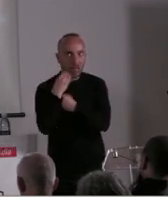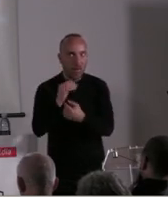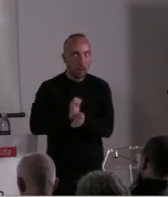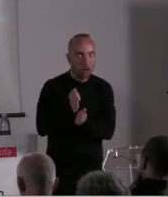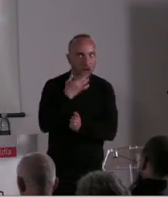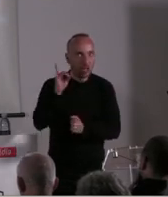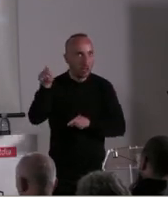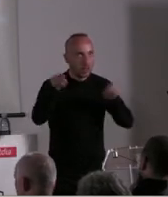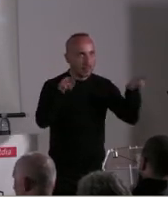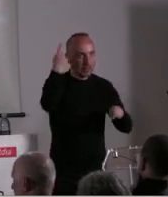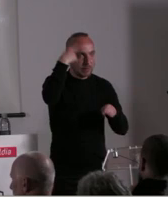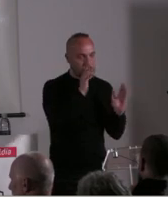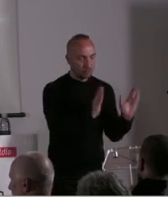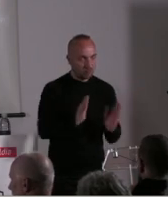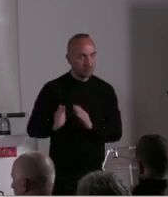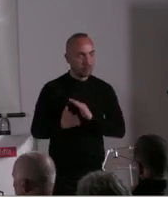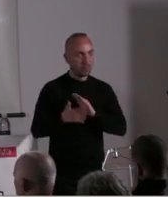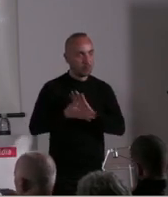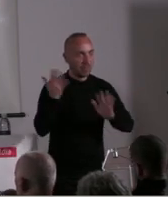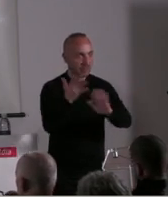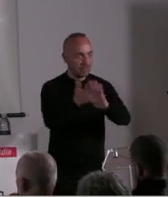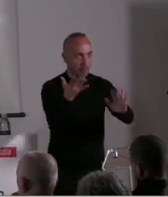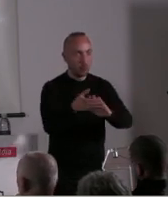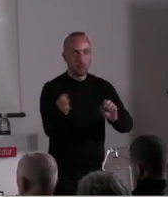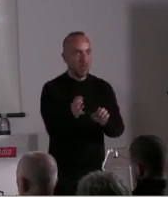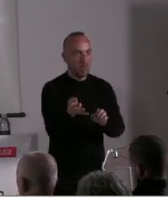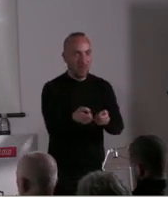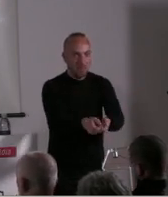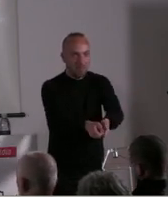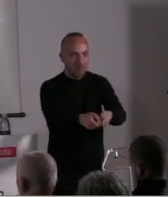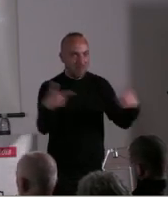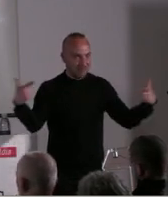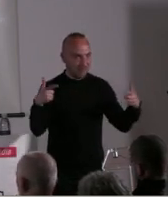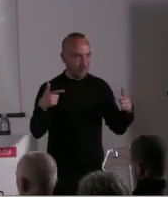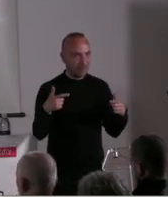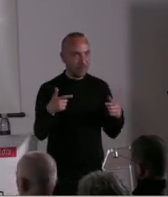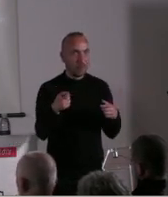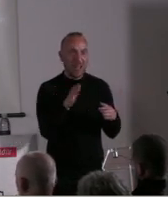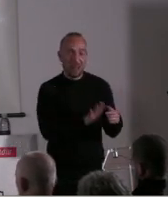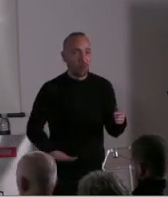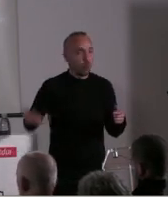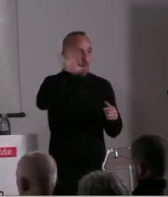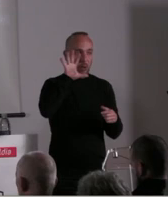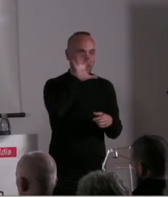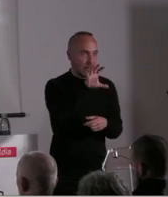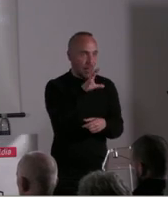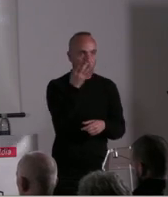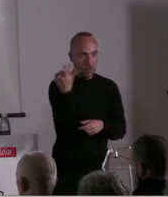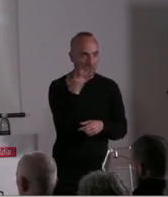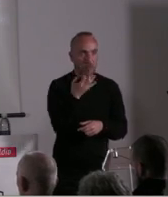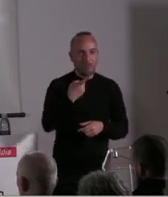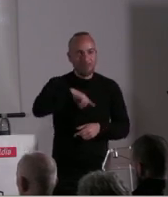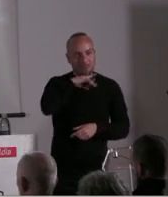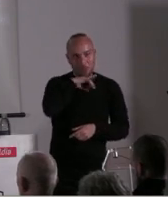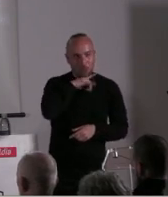todo esto. Y creo que debe haber un salto de escala, y también un salto de escala en el resto del Estado, que estamos súper, súper contentas que